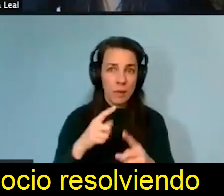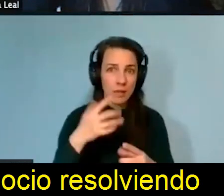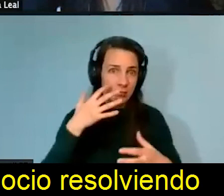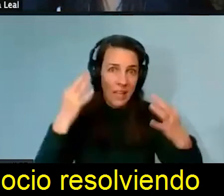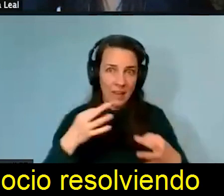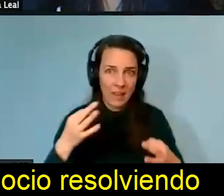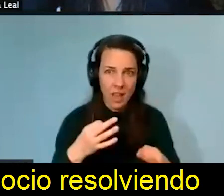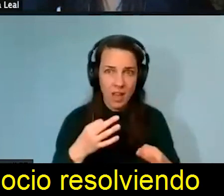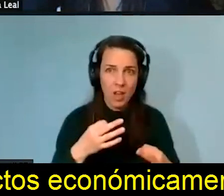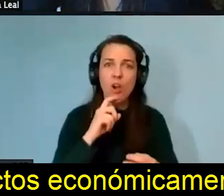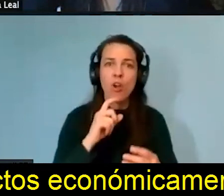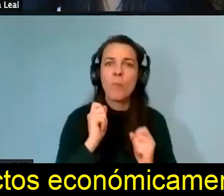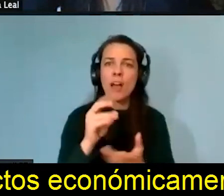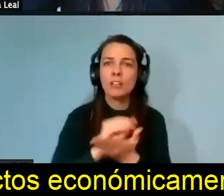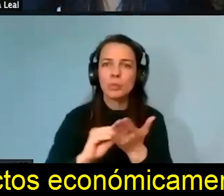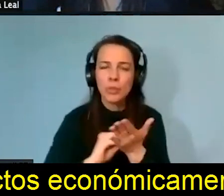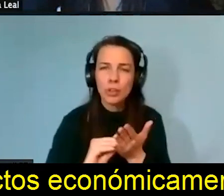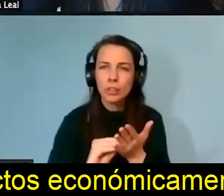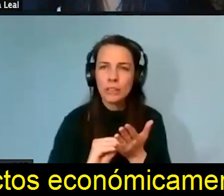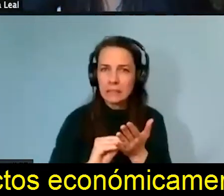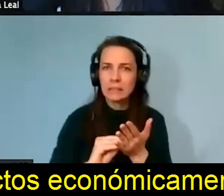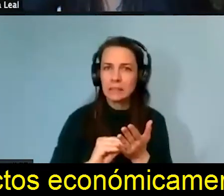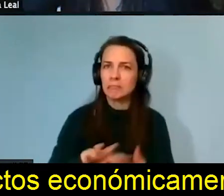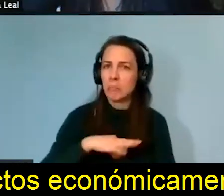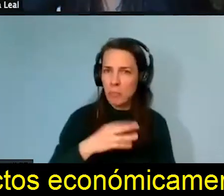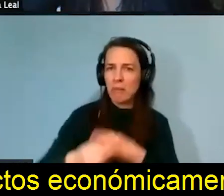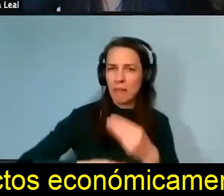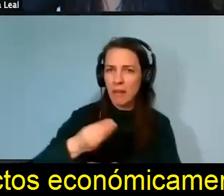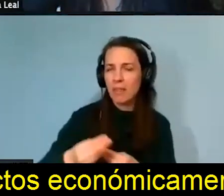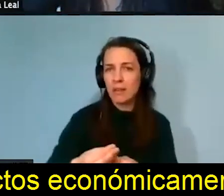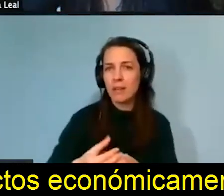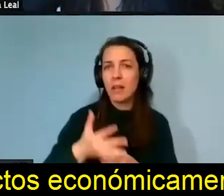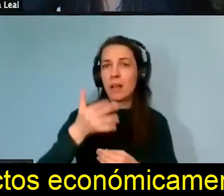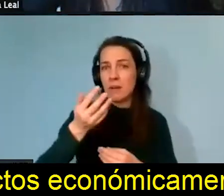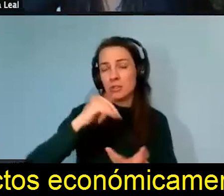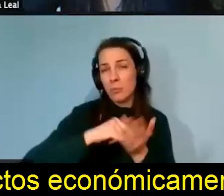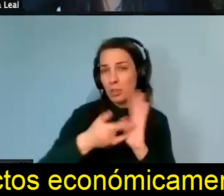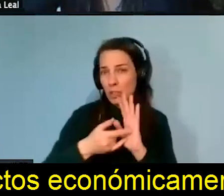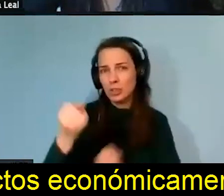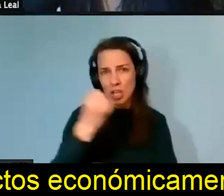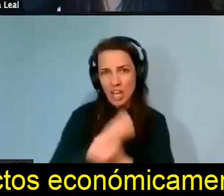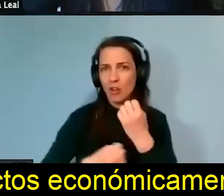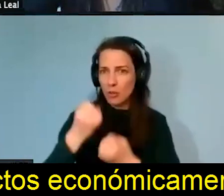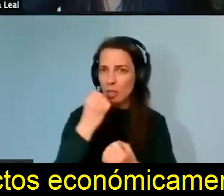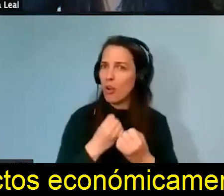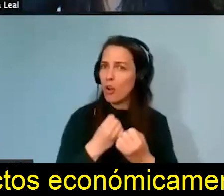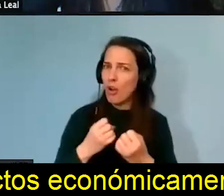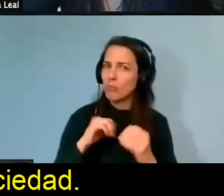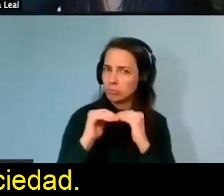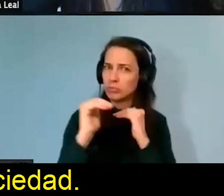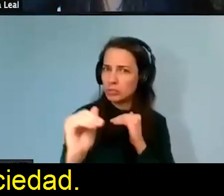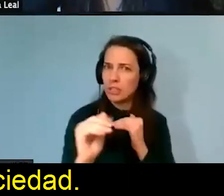a través de soluciones completamente factibles y que además son proyectos económicamente sostenibles.